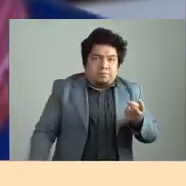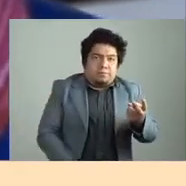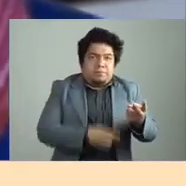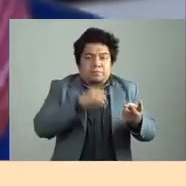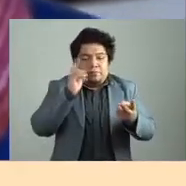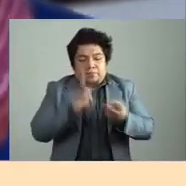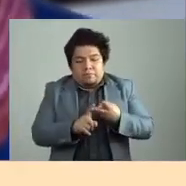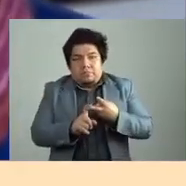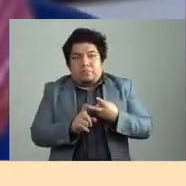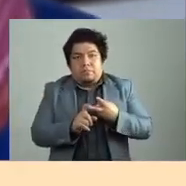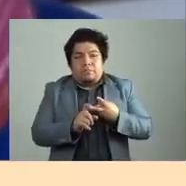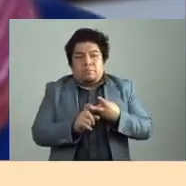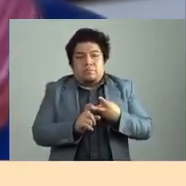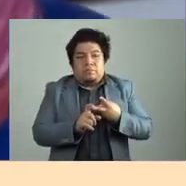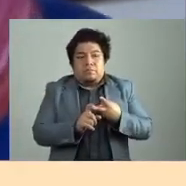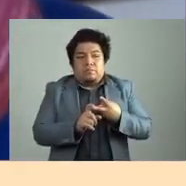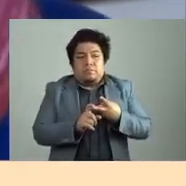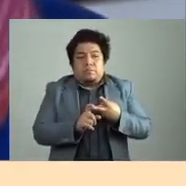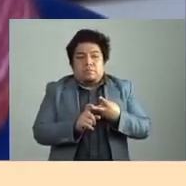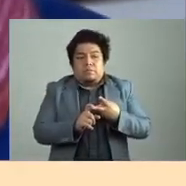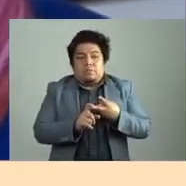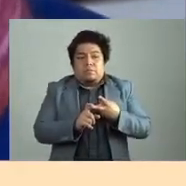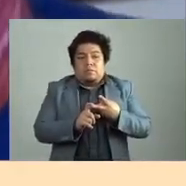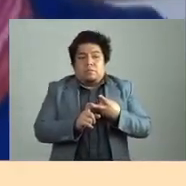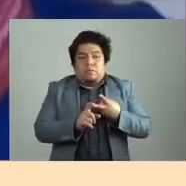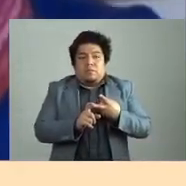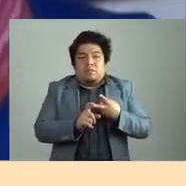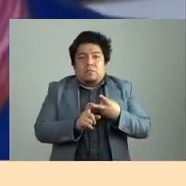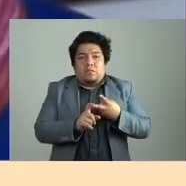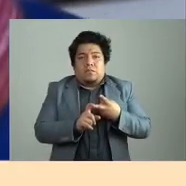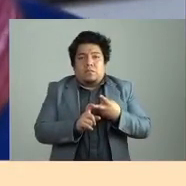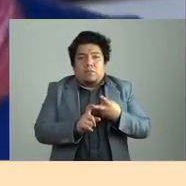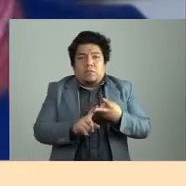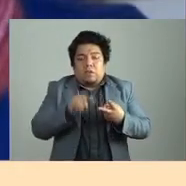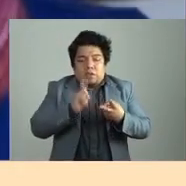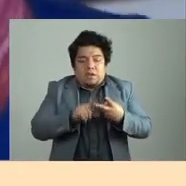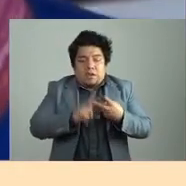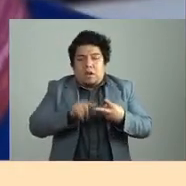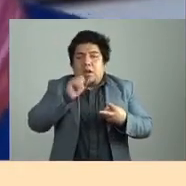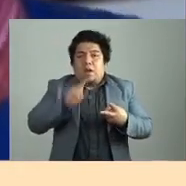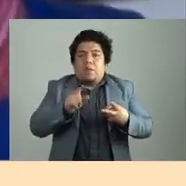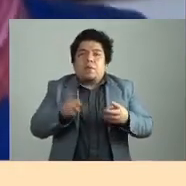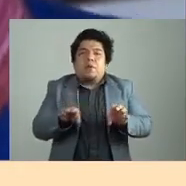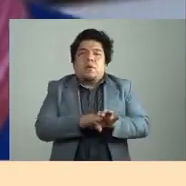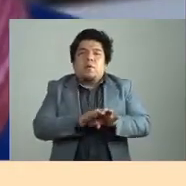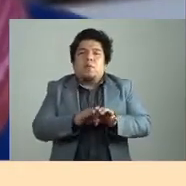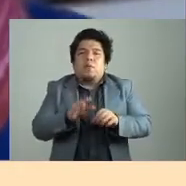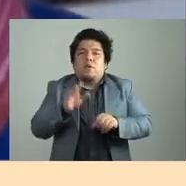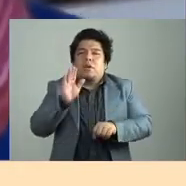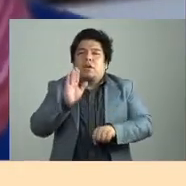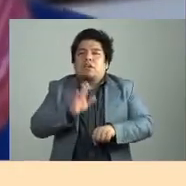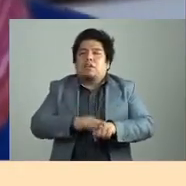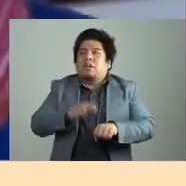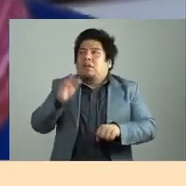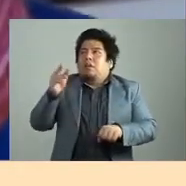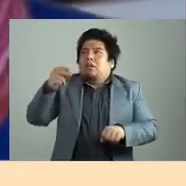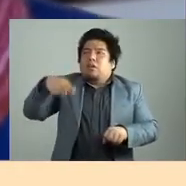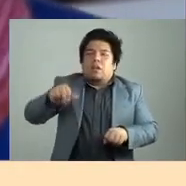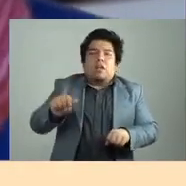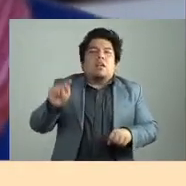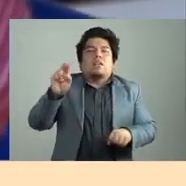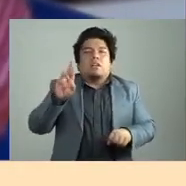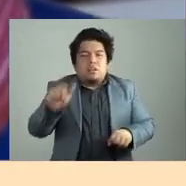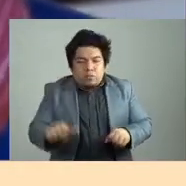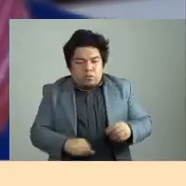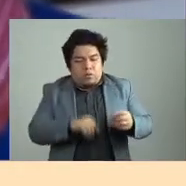accesos no a la gran riqueza que es la natura y la